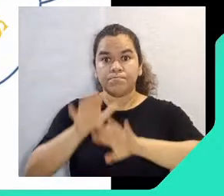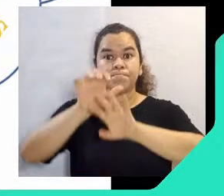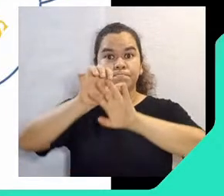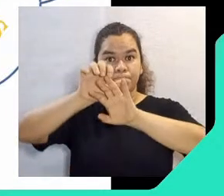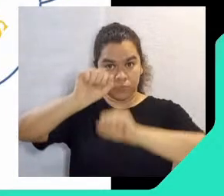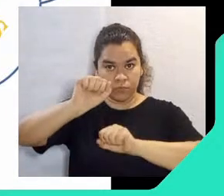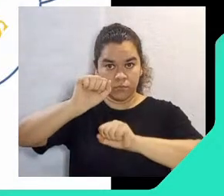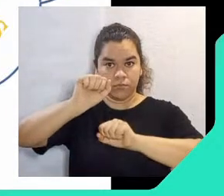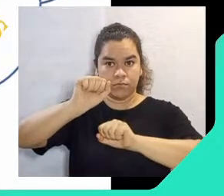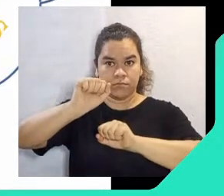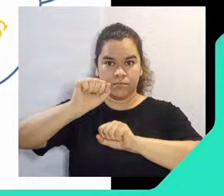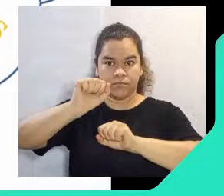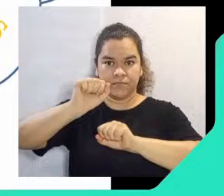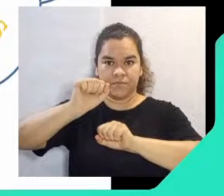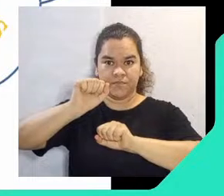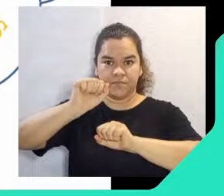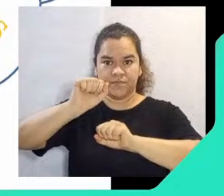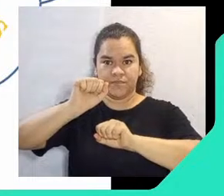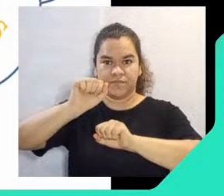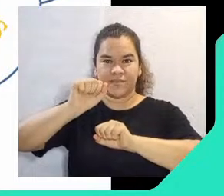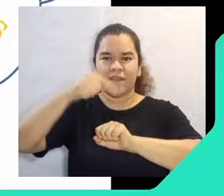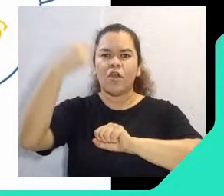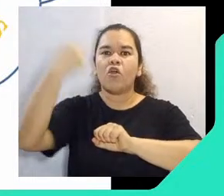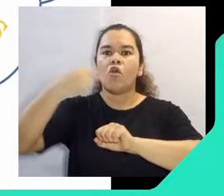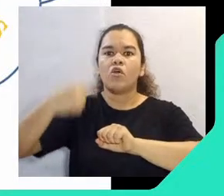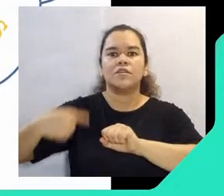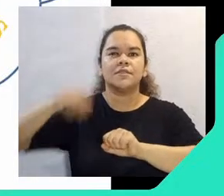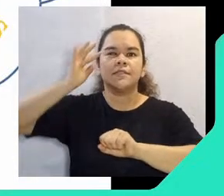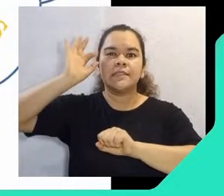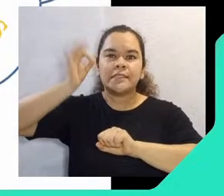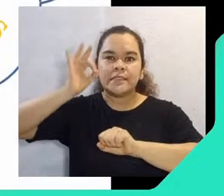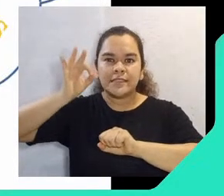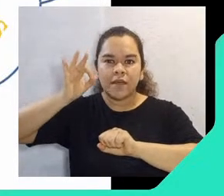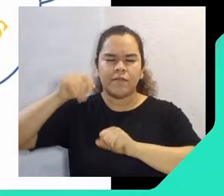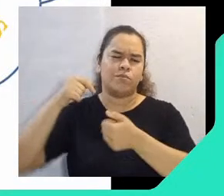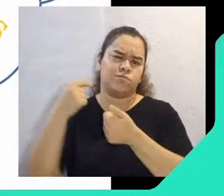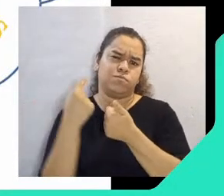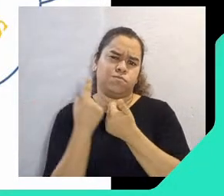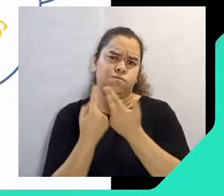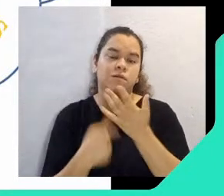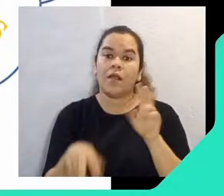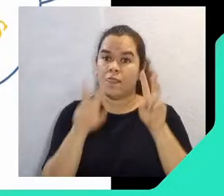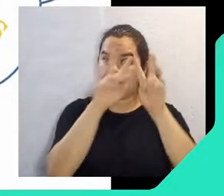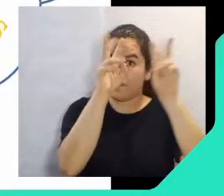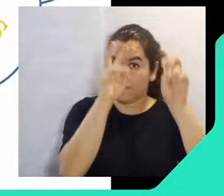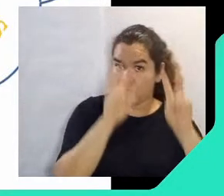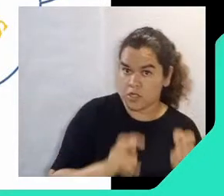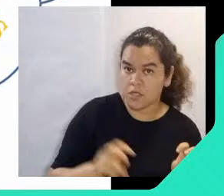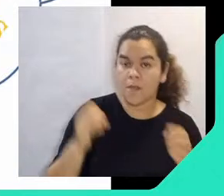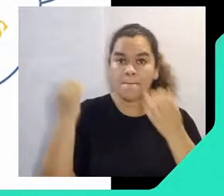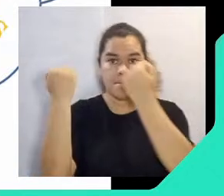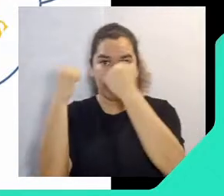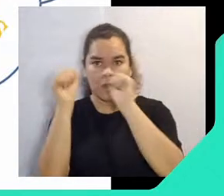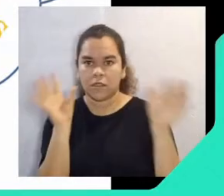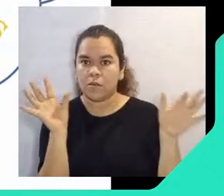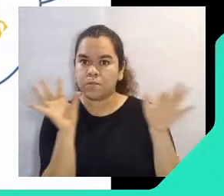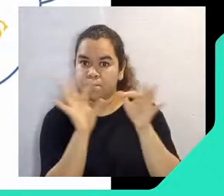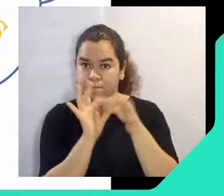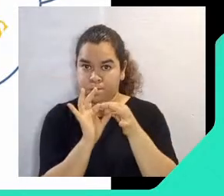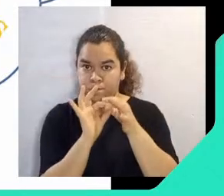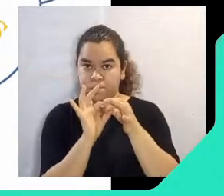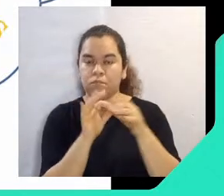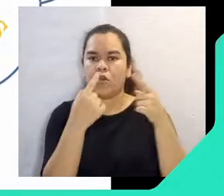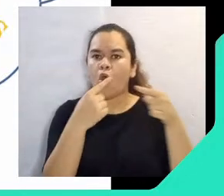es integral y abarca un equilibrio teórico y también práctico entre mucho